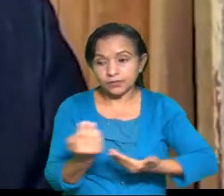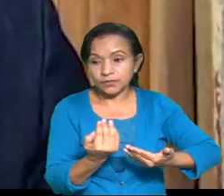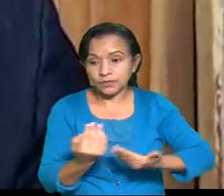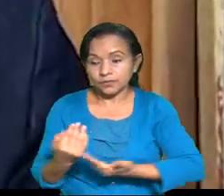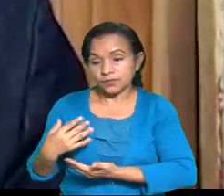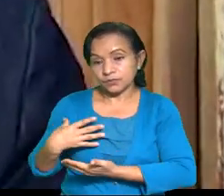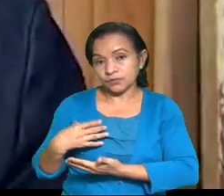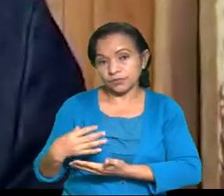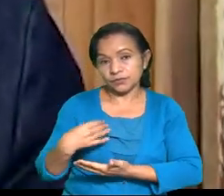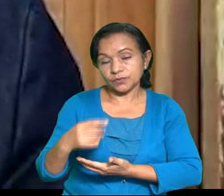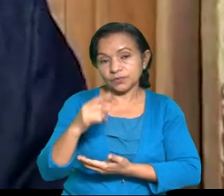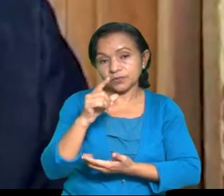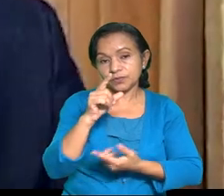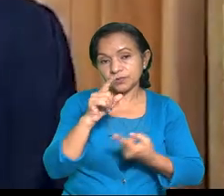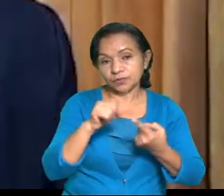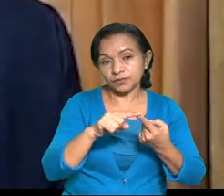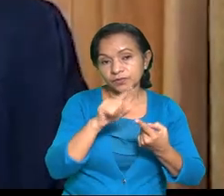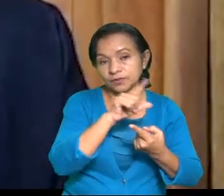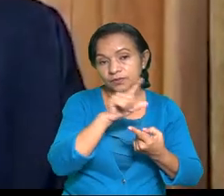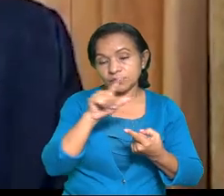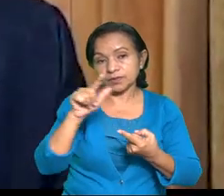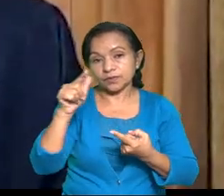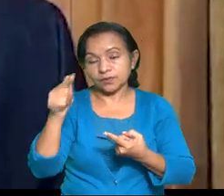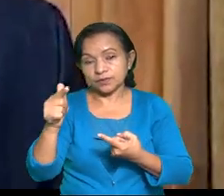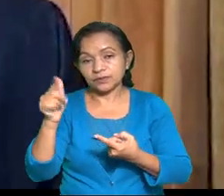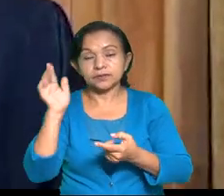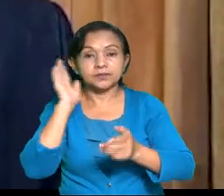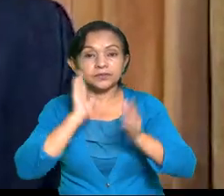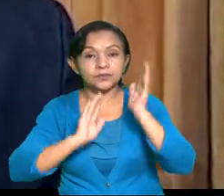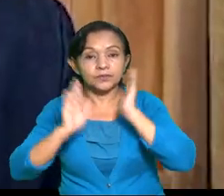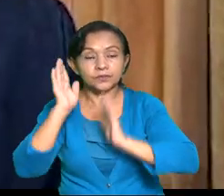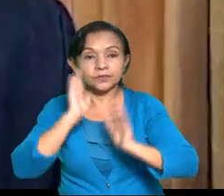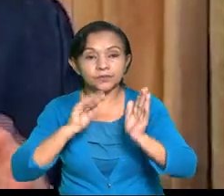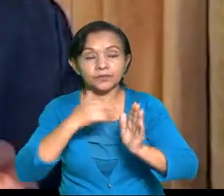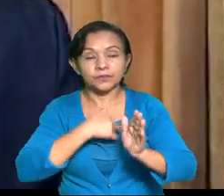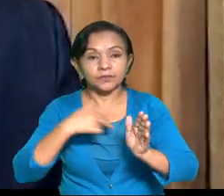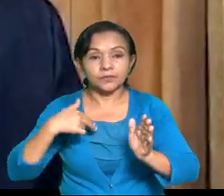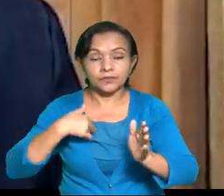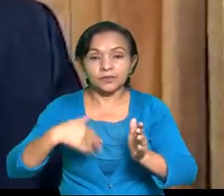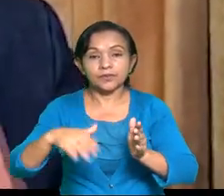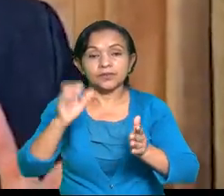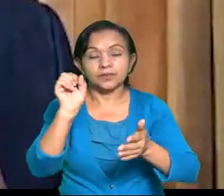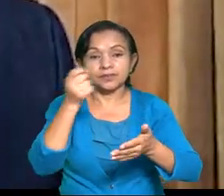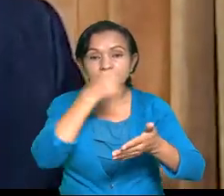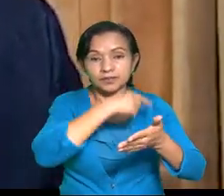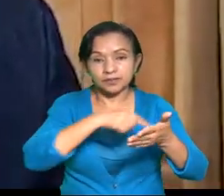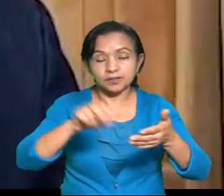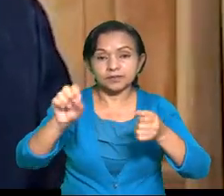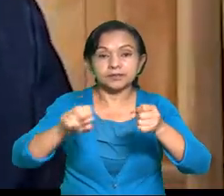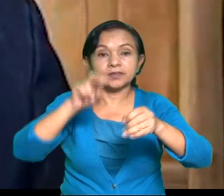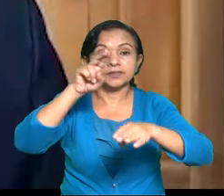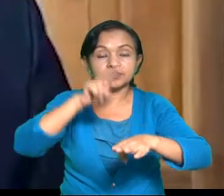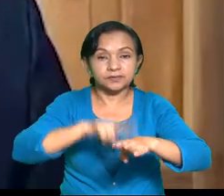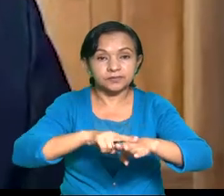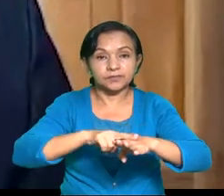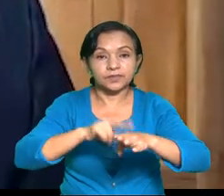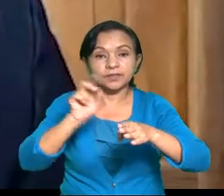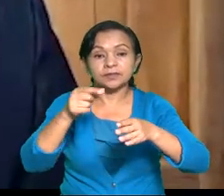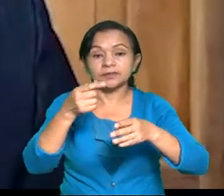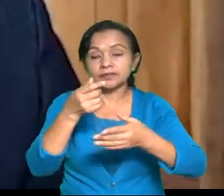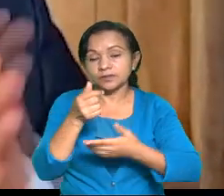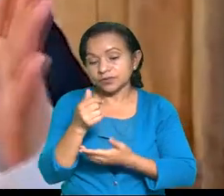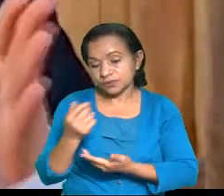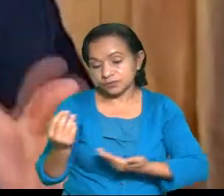va del 1 al 7 de agosto. Así que estamos en la Semana Nacional de la